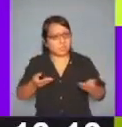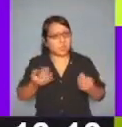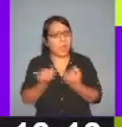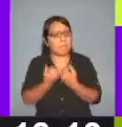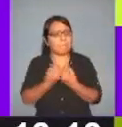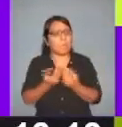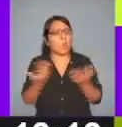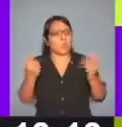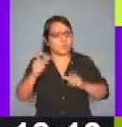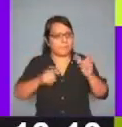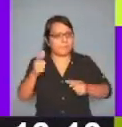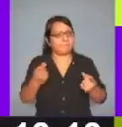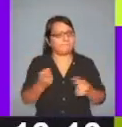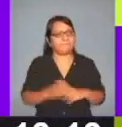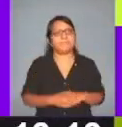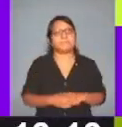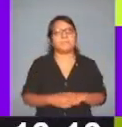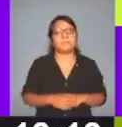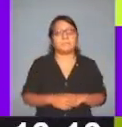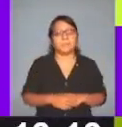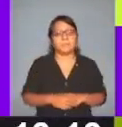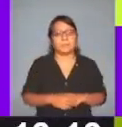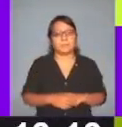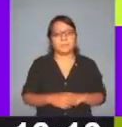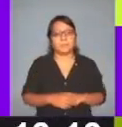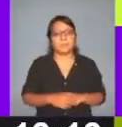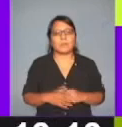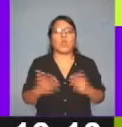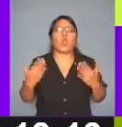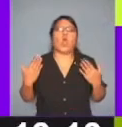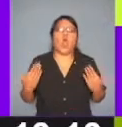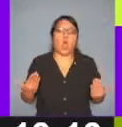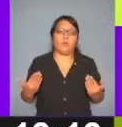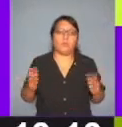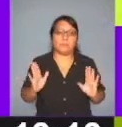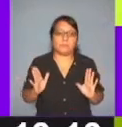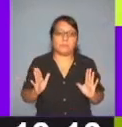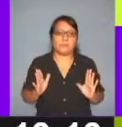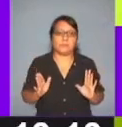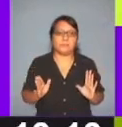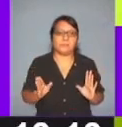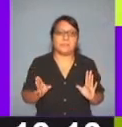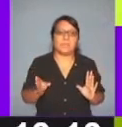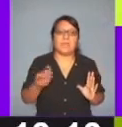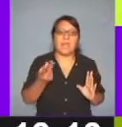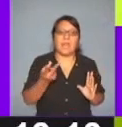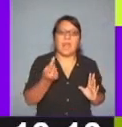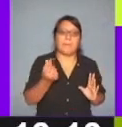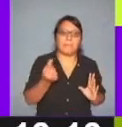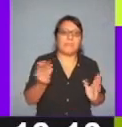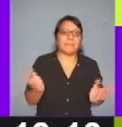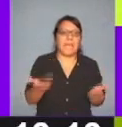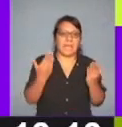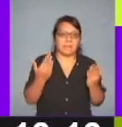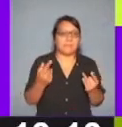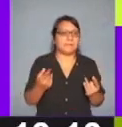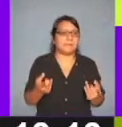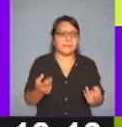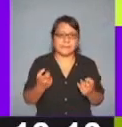eh Obviamente el objetivo de la tarifa es sostener los servicios funcionando